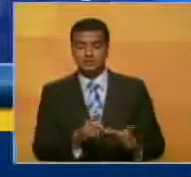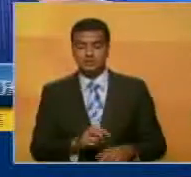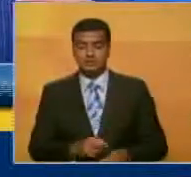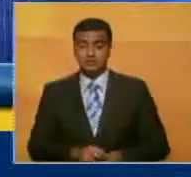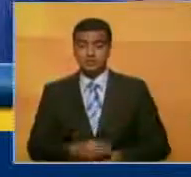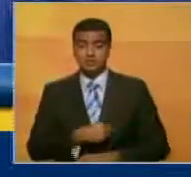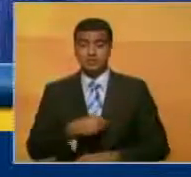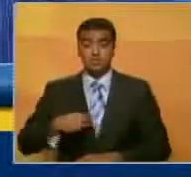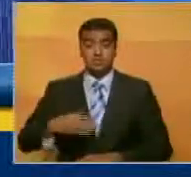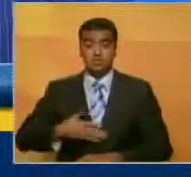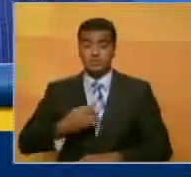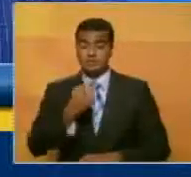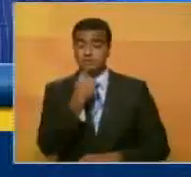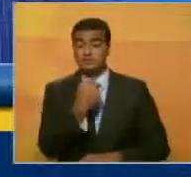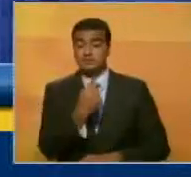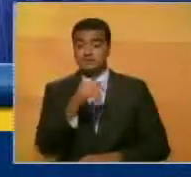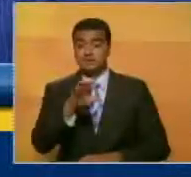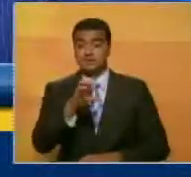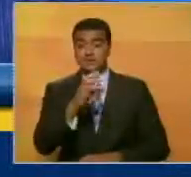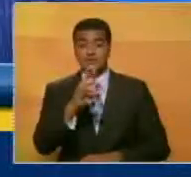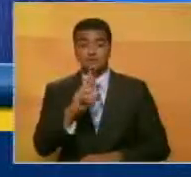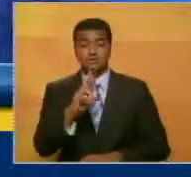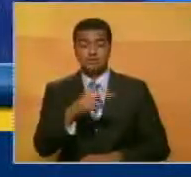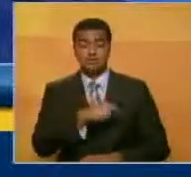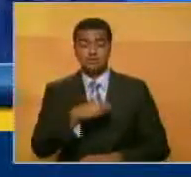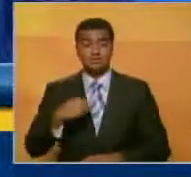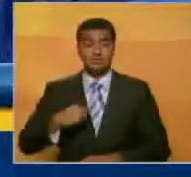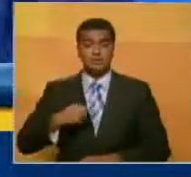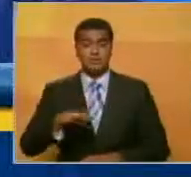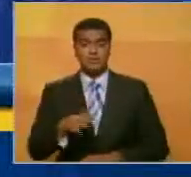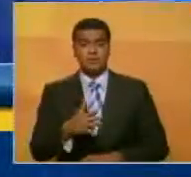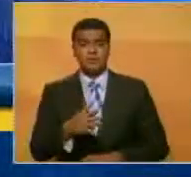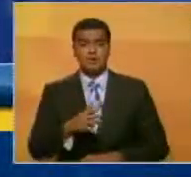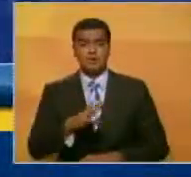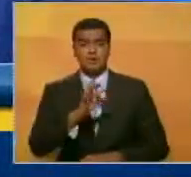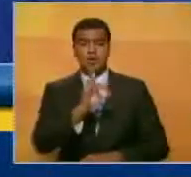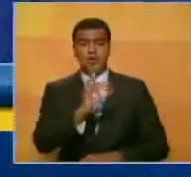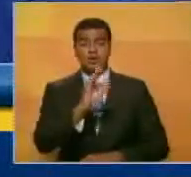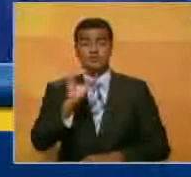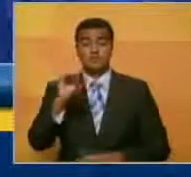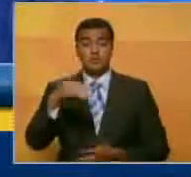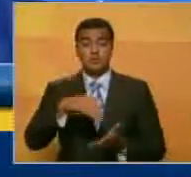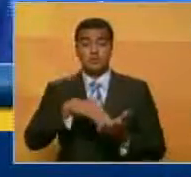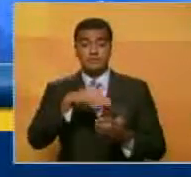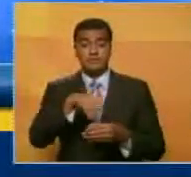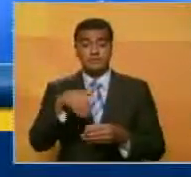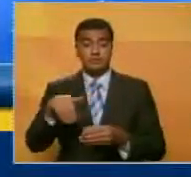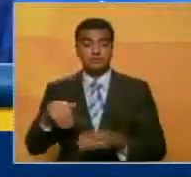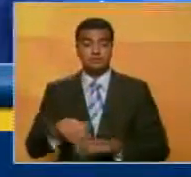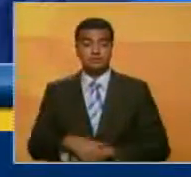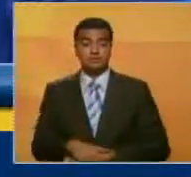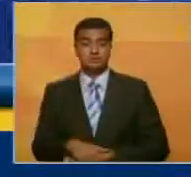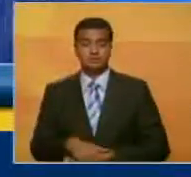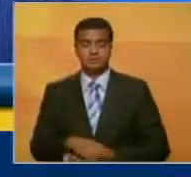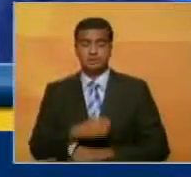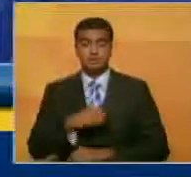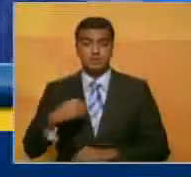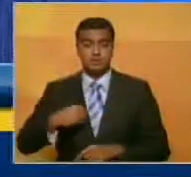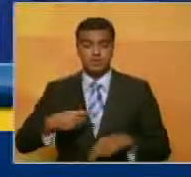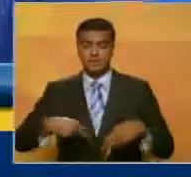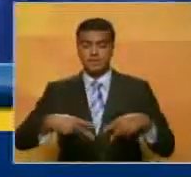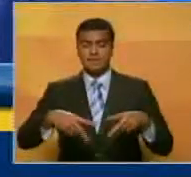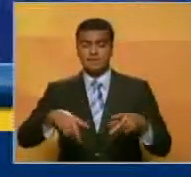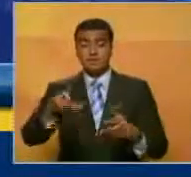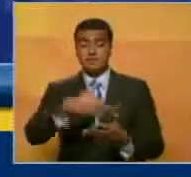Podemos decirle al candidato que vamos por lo menos con 900.000 votos, que vamos camino